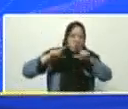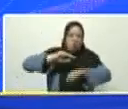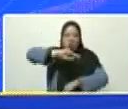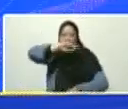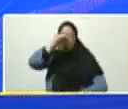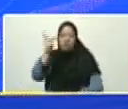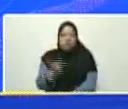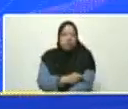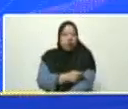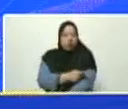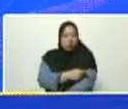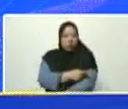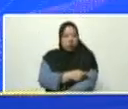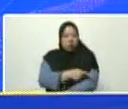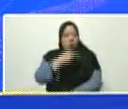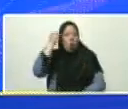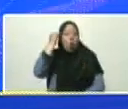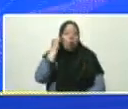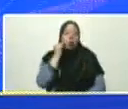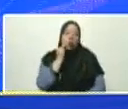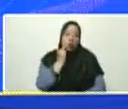fuerza, Simón Bolívar.